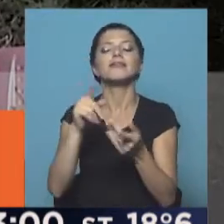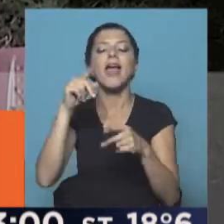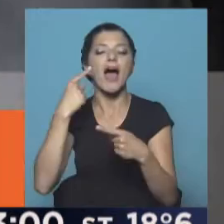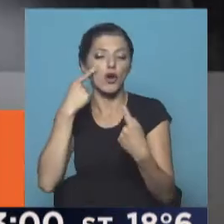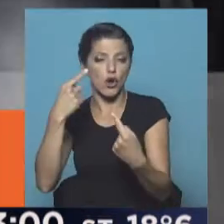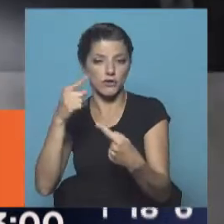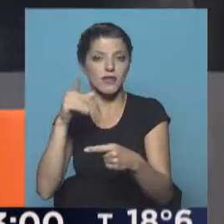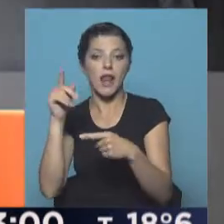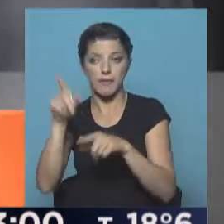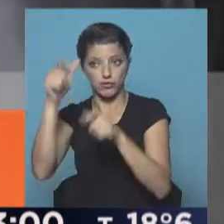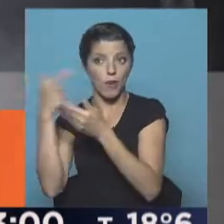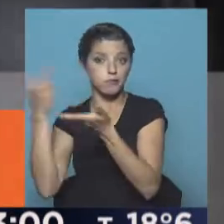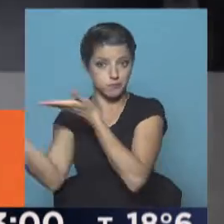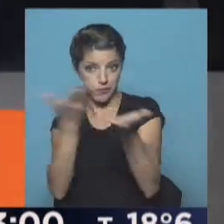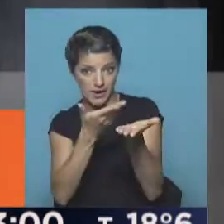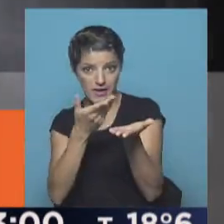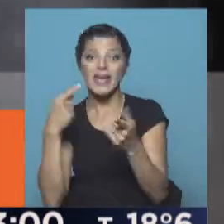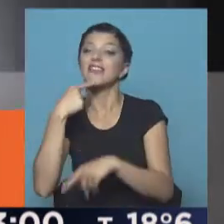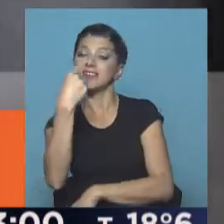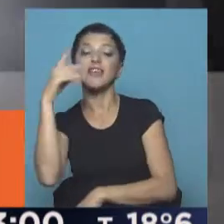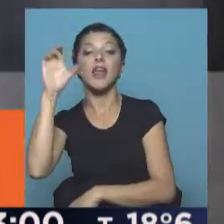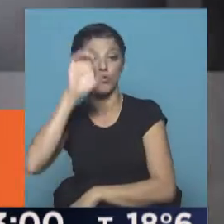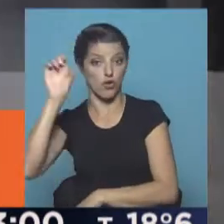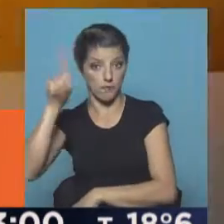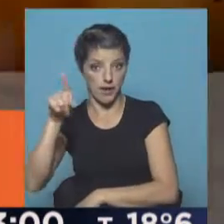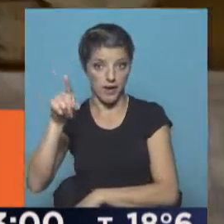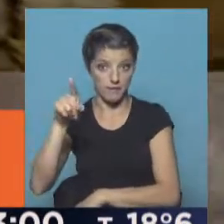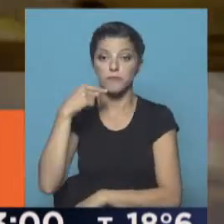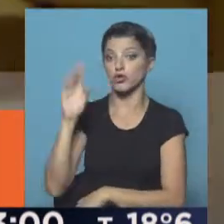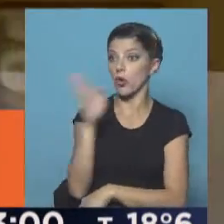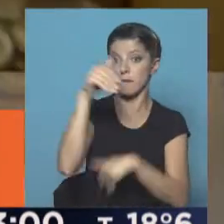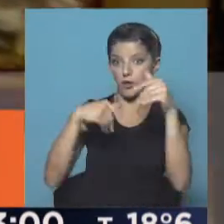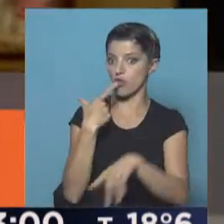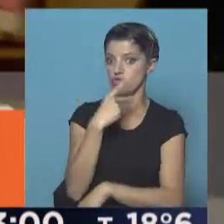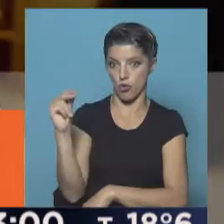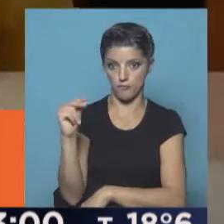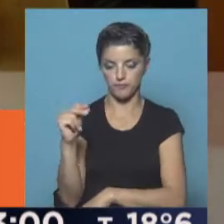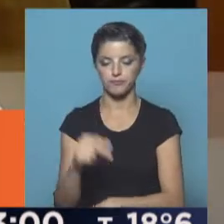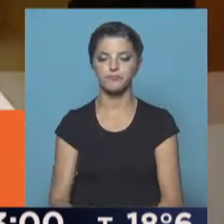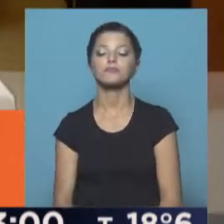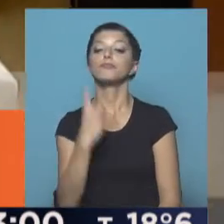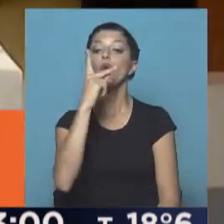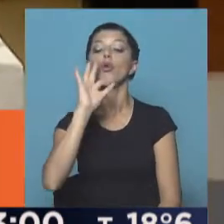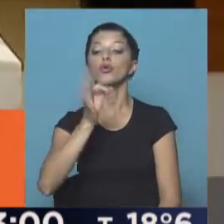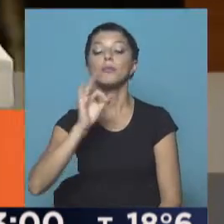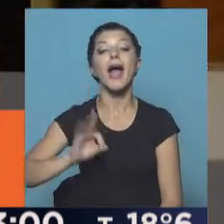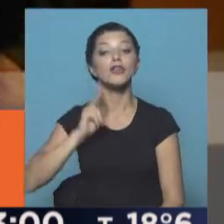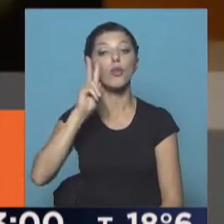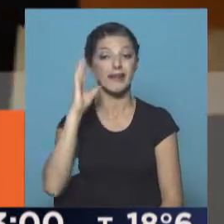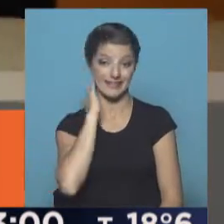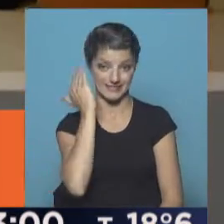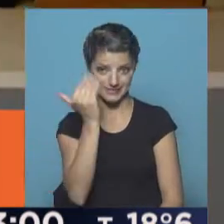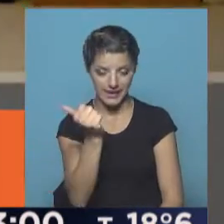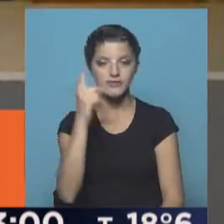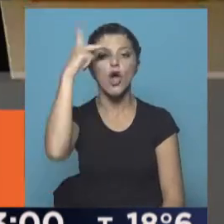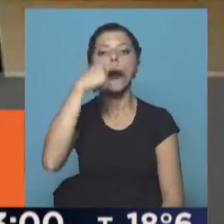Europea, al no registrar el porcentaje de participación necesario. El 2 de octubre de 2016, en Hungría, el gobierno